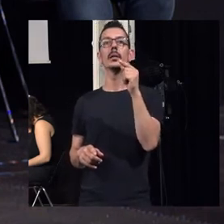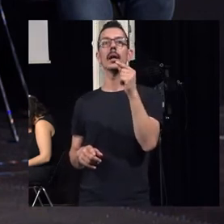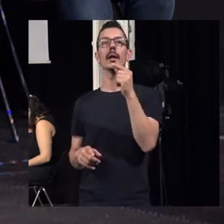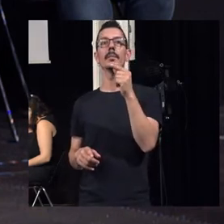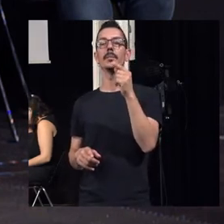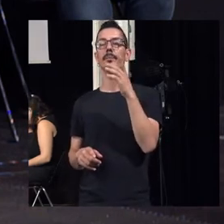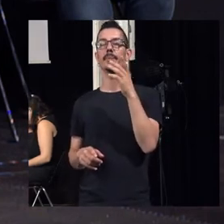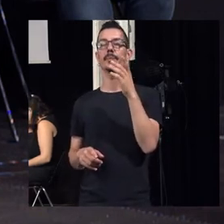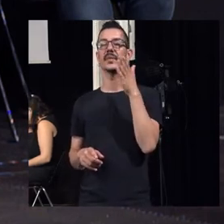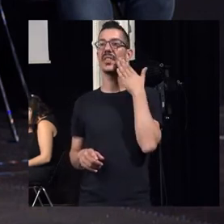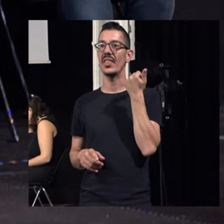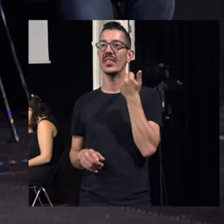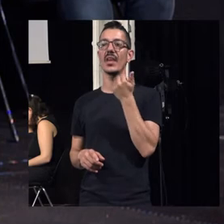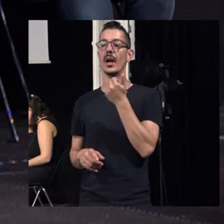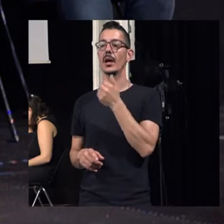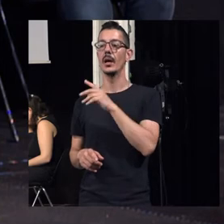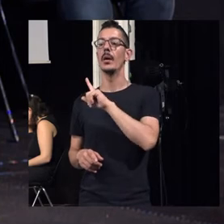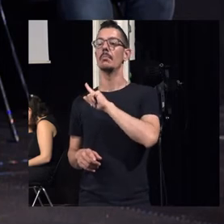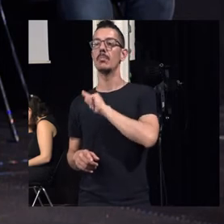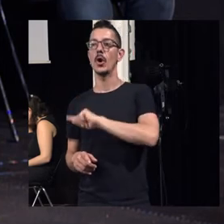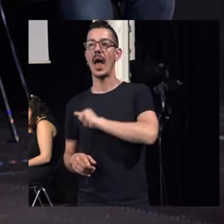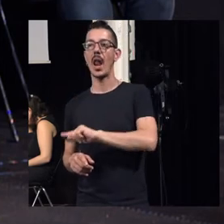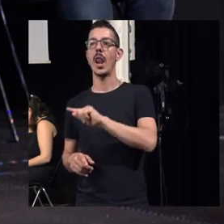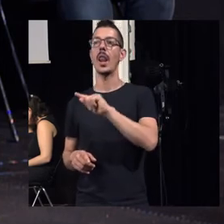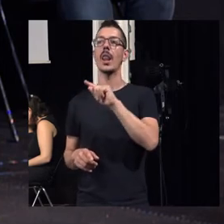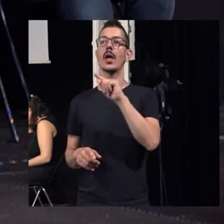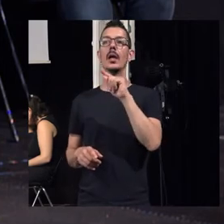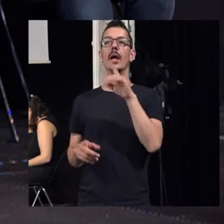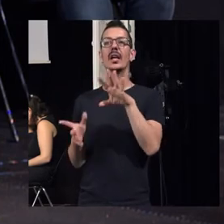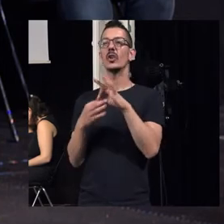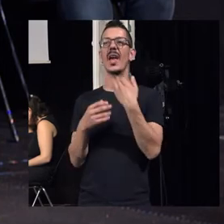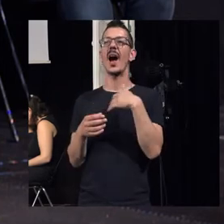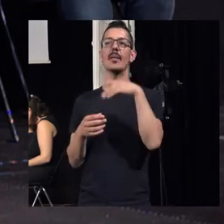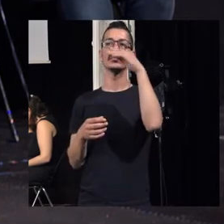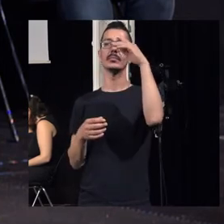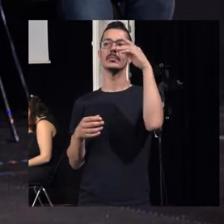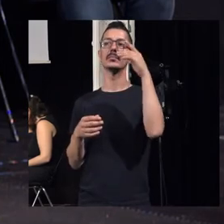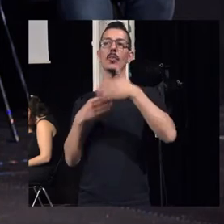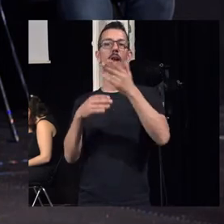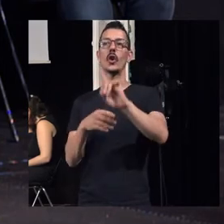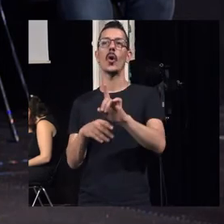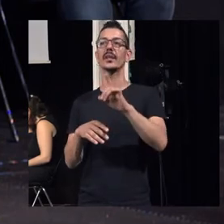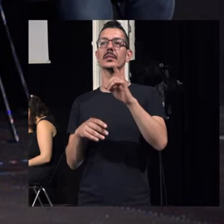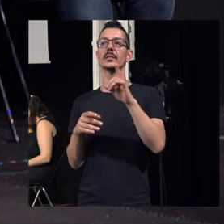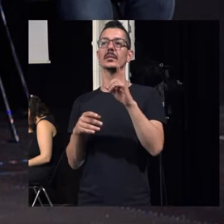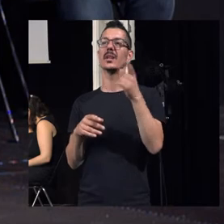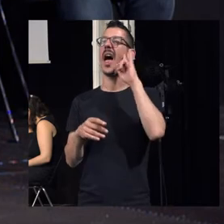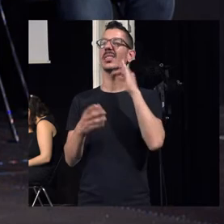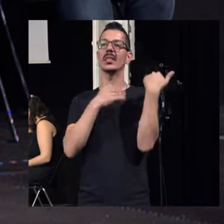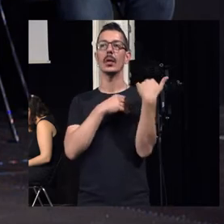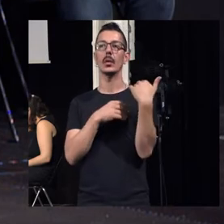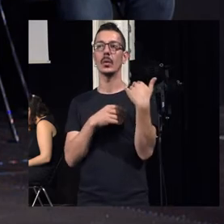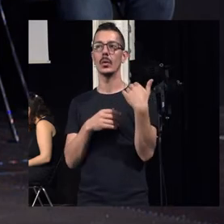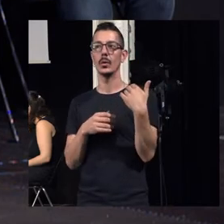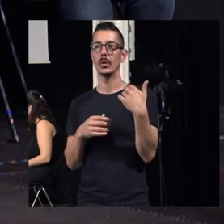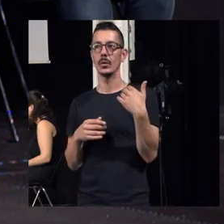deseo. Pues no, mira, yo a mí cuando me ponen billetes de 50 encima, uno encima del otro, a mí el deseo se me va para